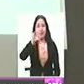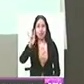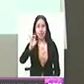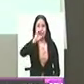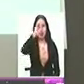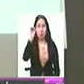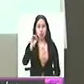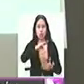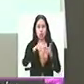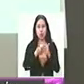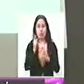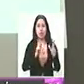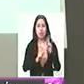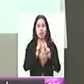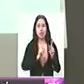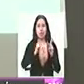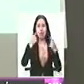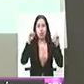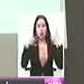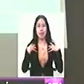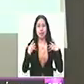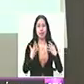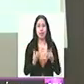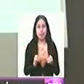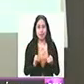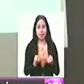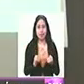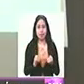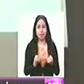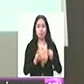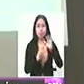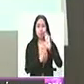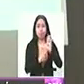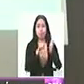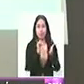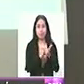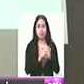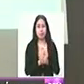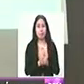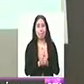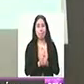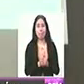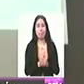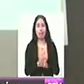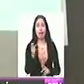77% de recuperados, lo que nos está mostrando que la cantidad de